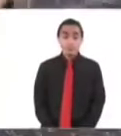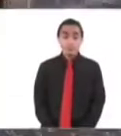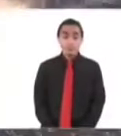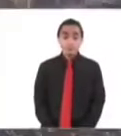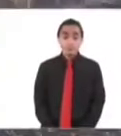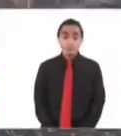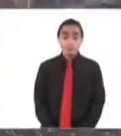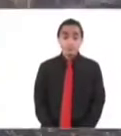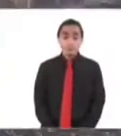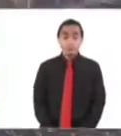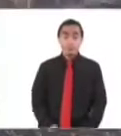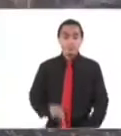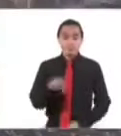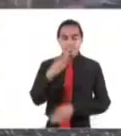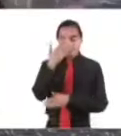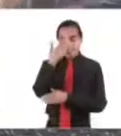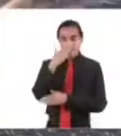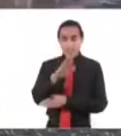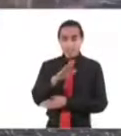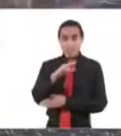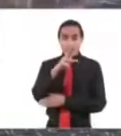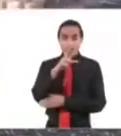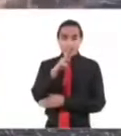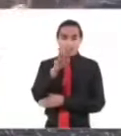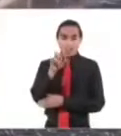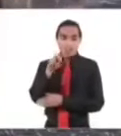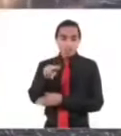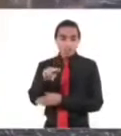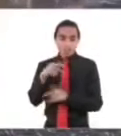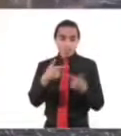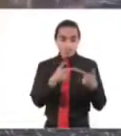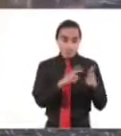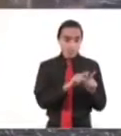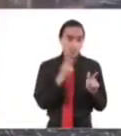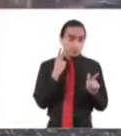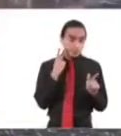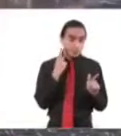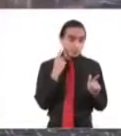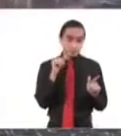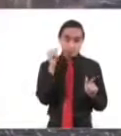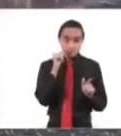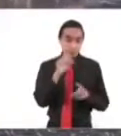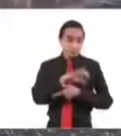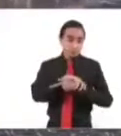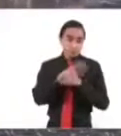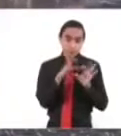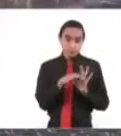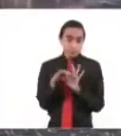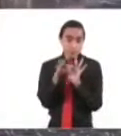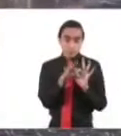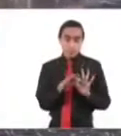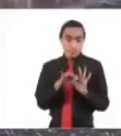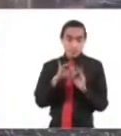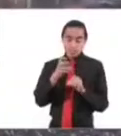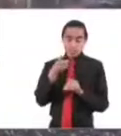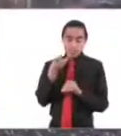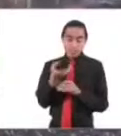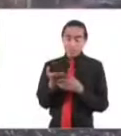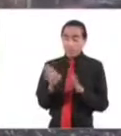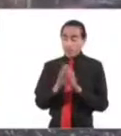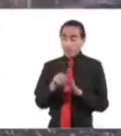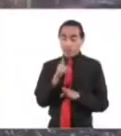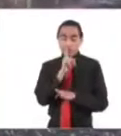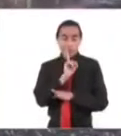los del PRIAN, porque están juntos, siempre han estado juntos. Fue cuento eso de